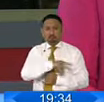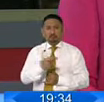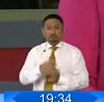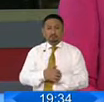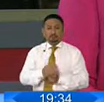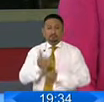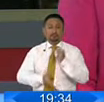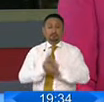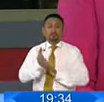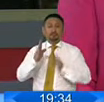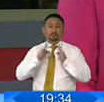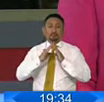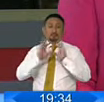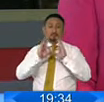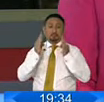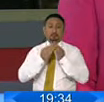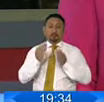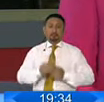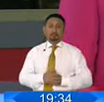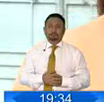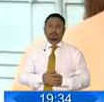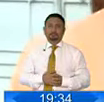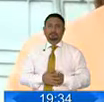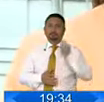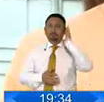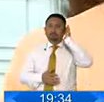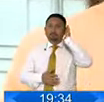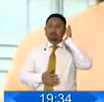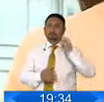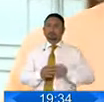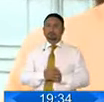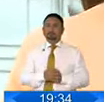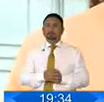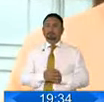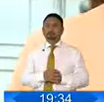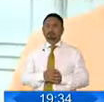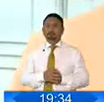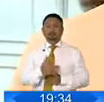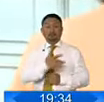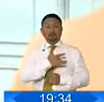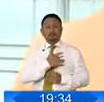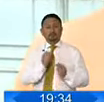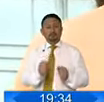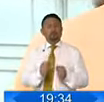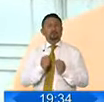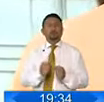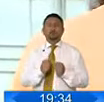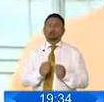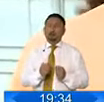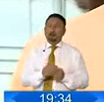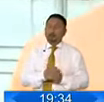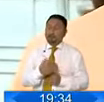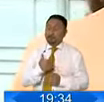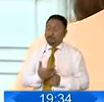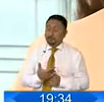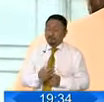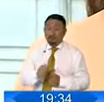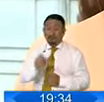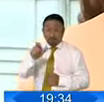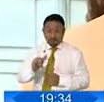cuando salieron de la casa de unos familiares. Un padecimiento terrible, un dolor en el alma que no se lo deseo a nadie.